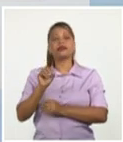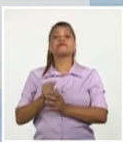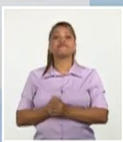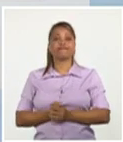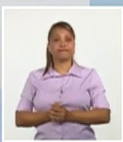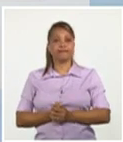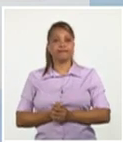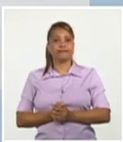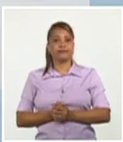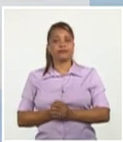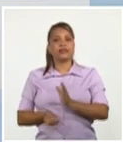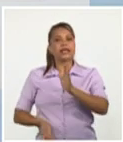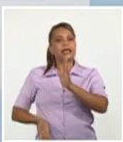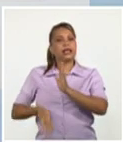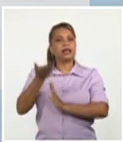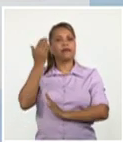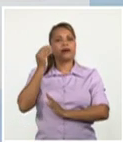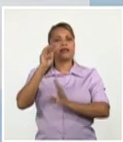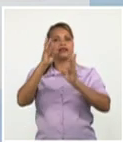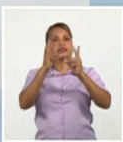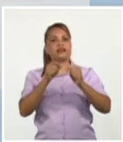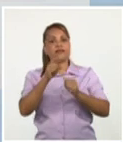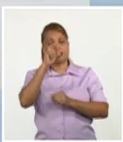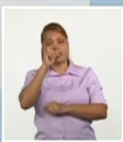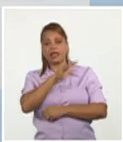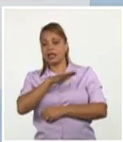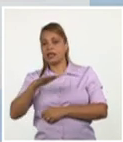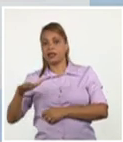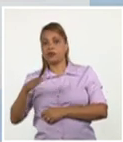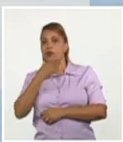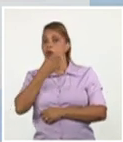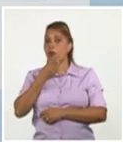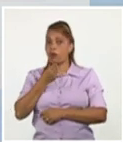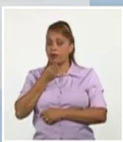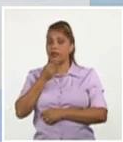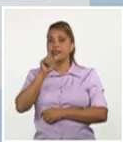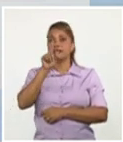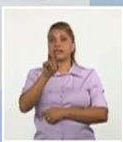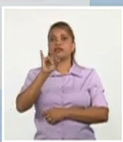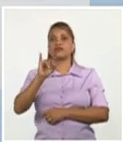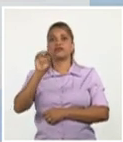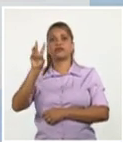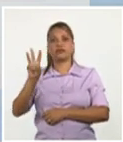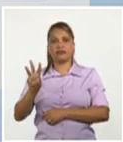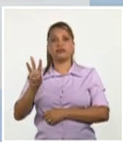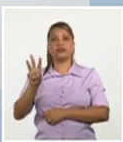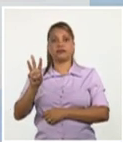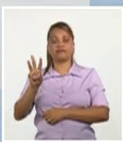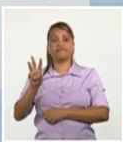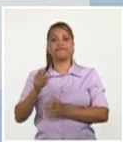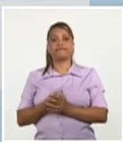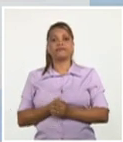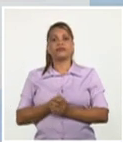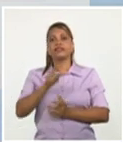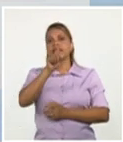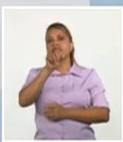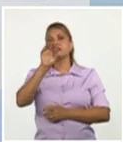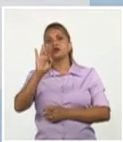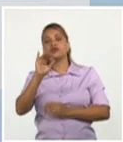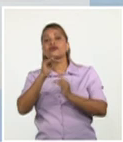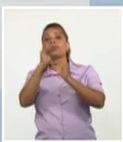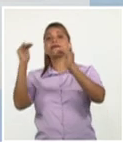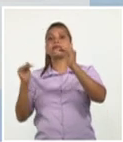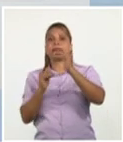Muy elevada la cifra de casos pediátricos, 163. Estamos hablando de 18 años y